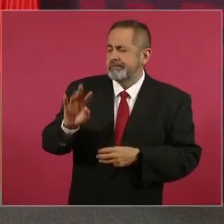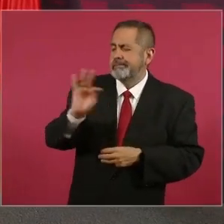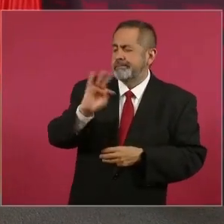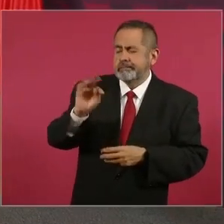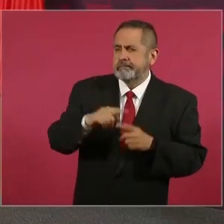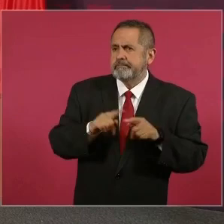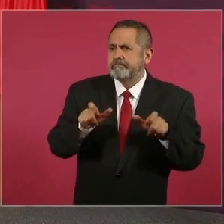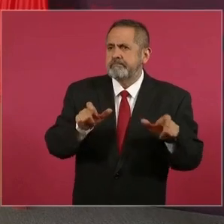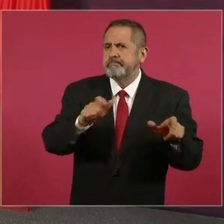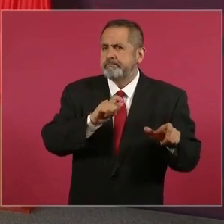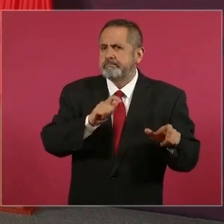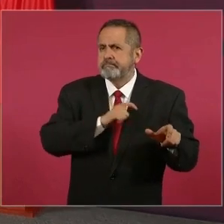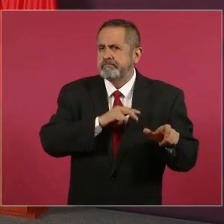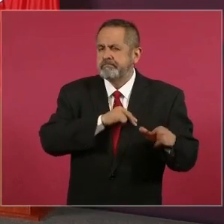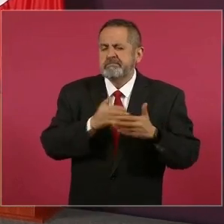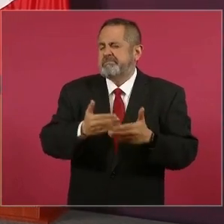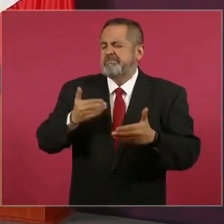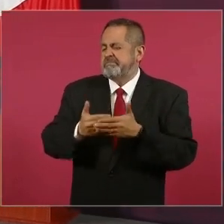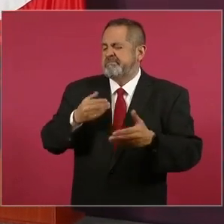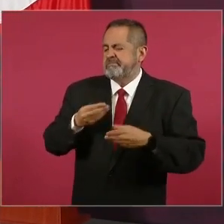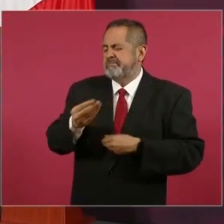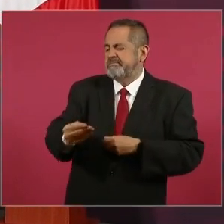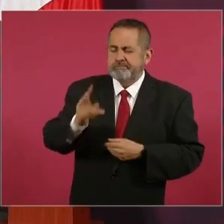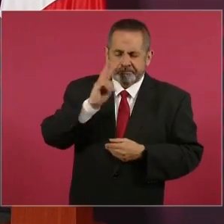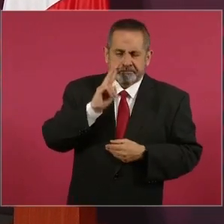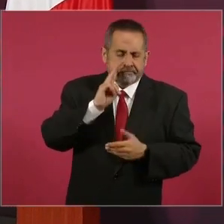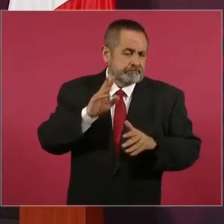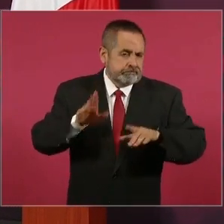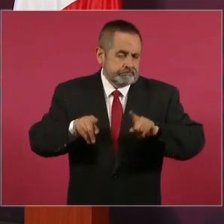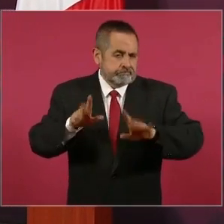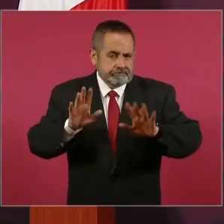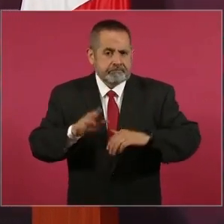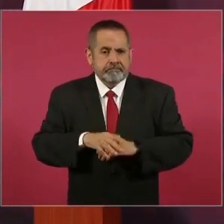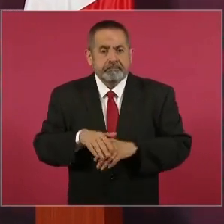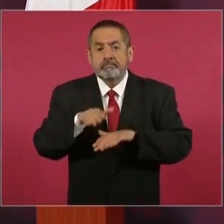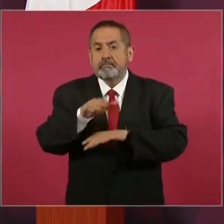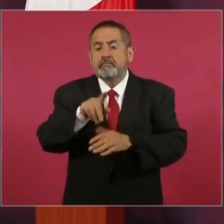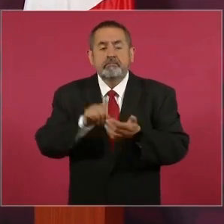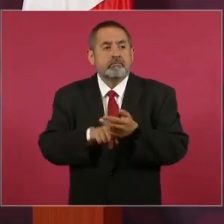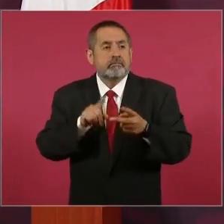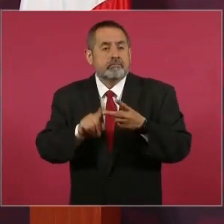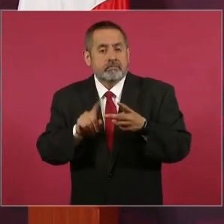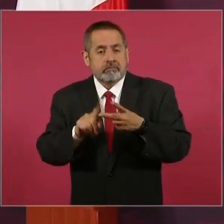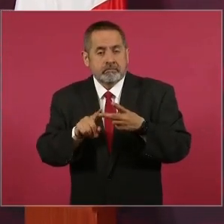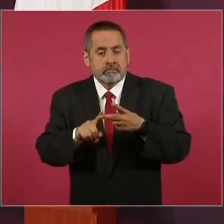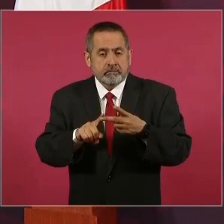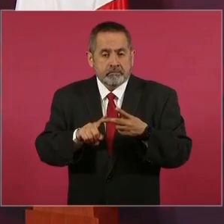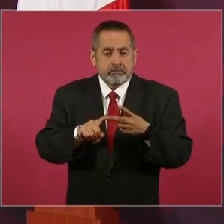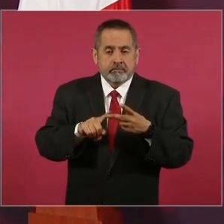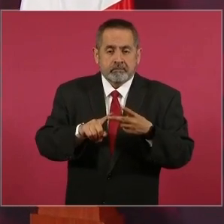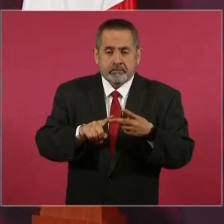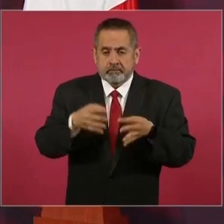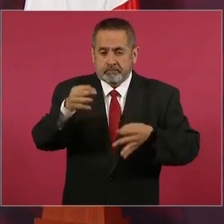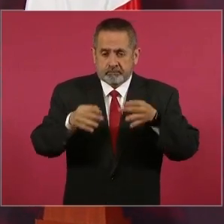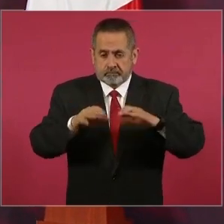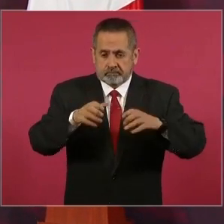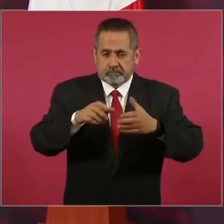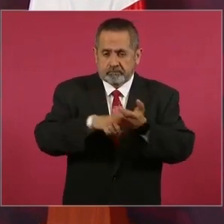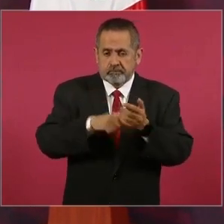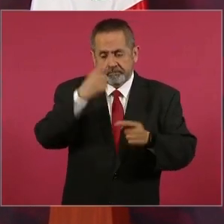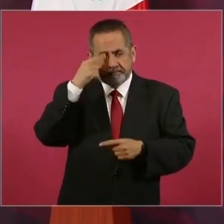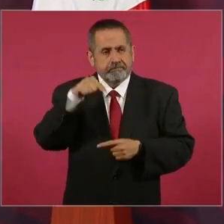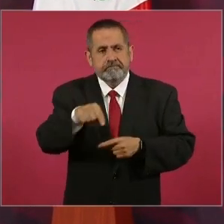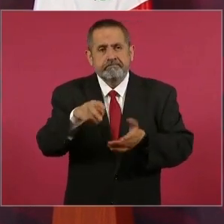la la guardia antes pero la eh judicial el plan integral para que